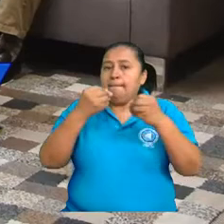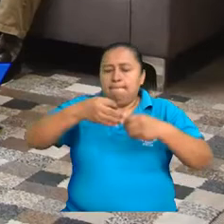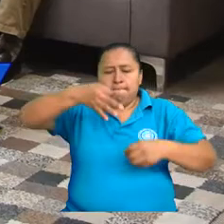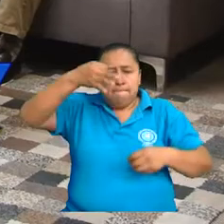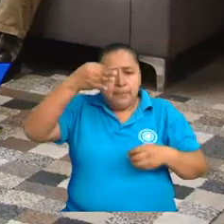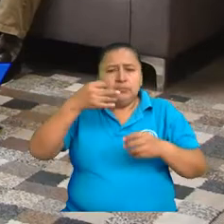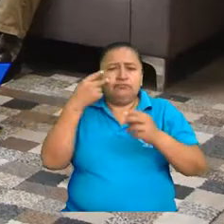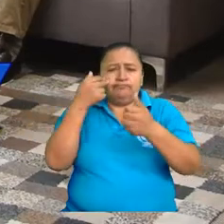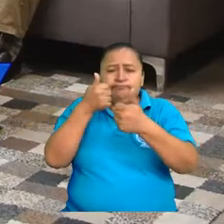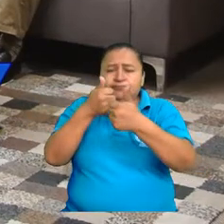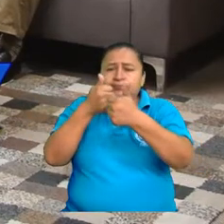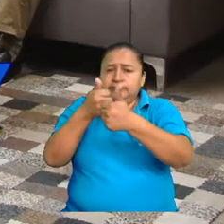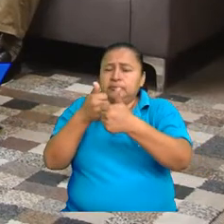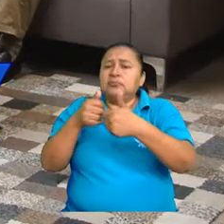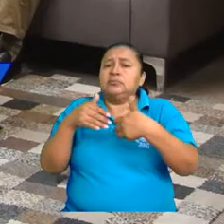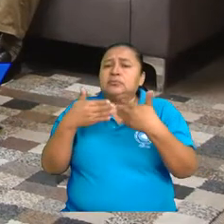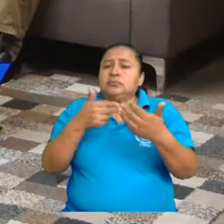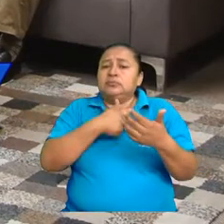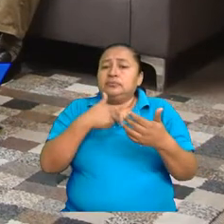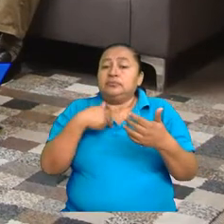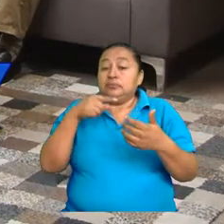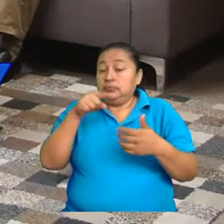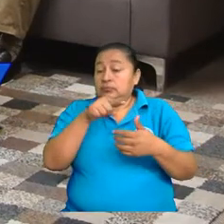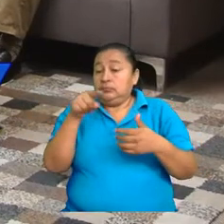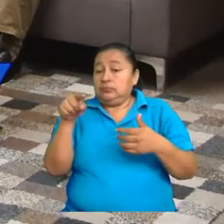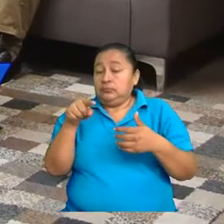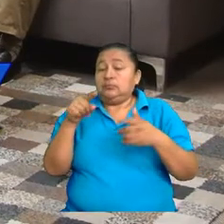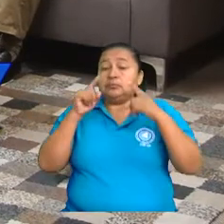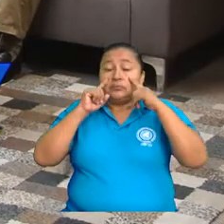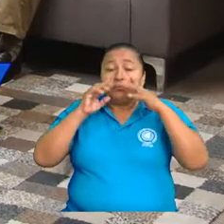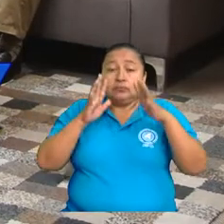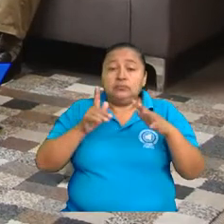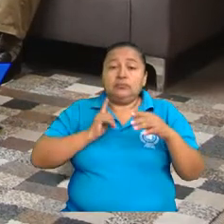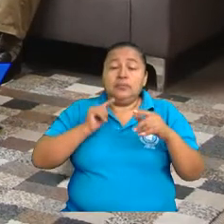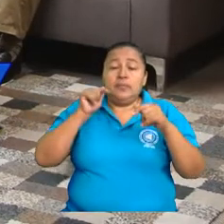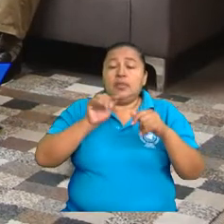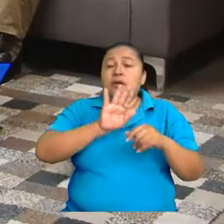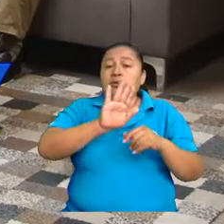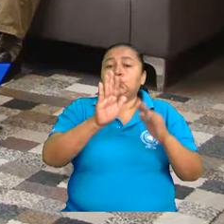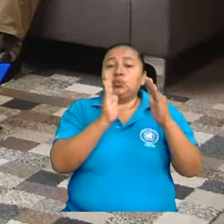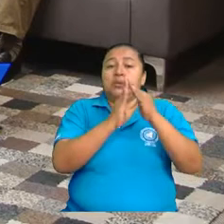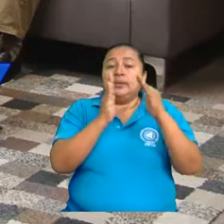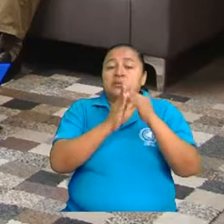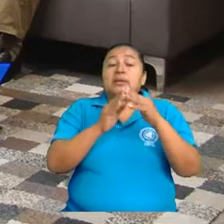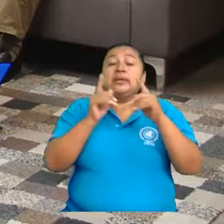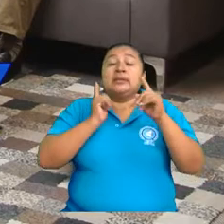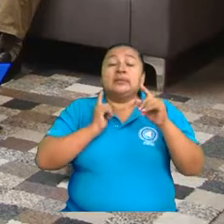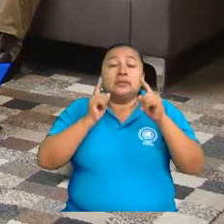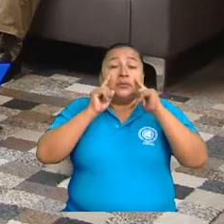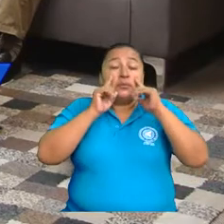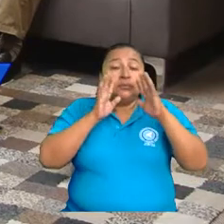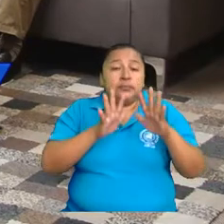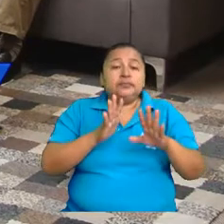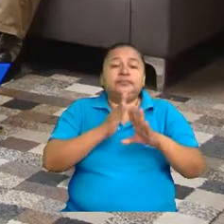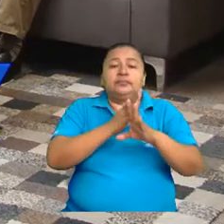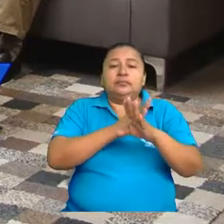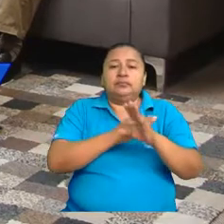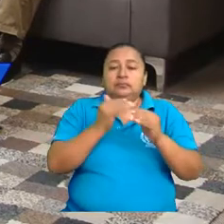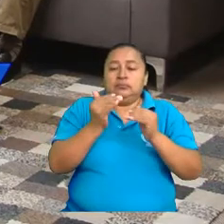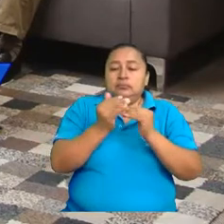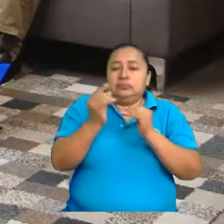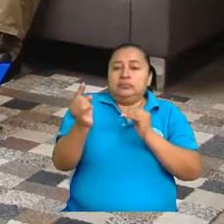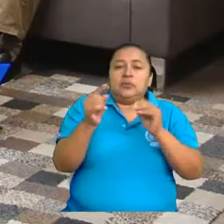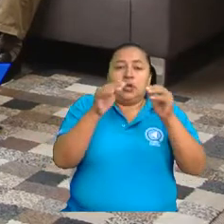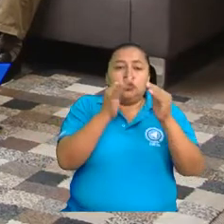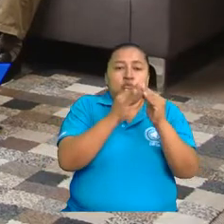riguroso para que ellos recuerden en su casa y tomen las medidas preventivas del distanciamiento